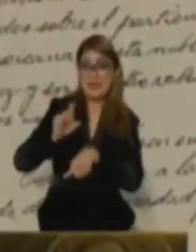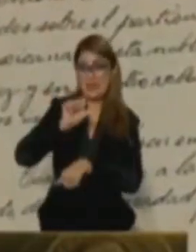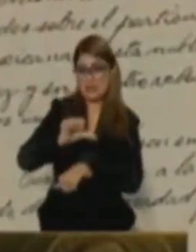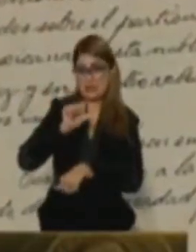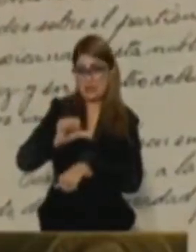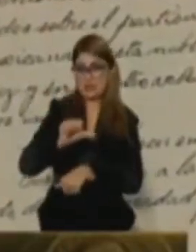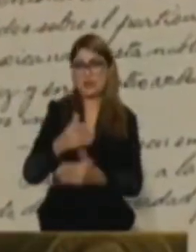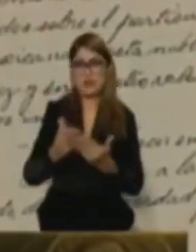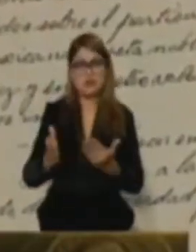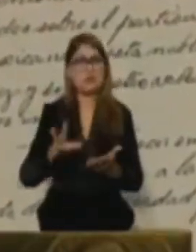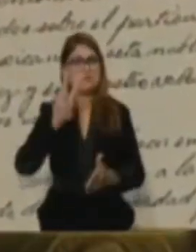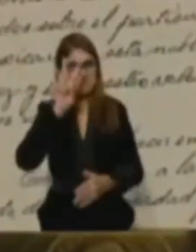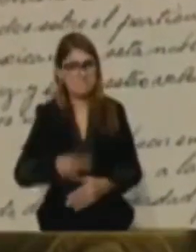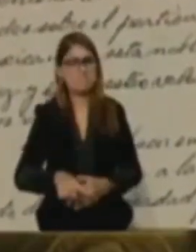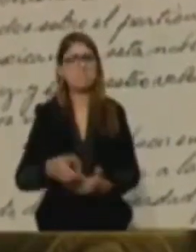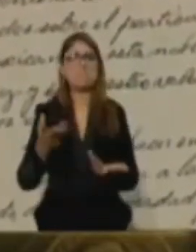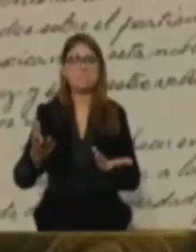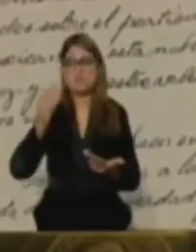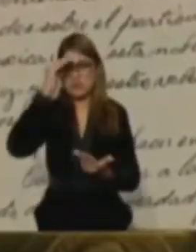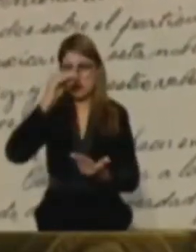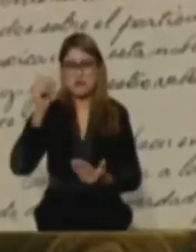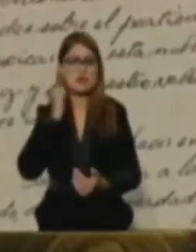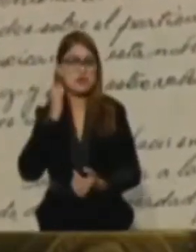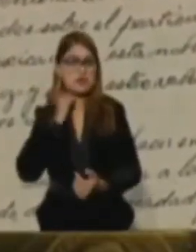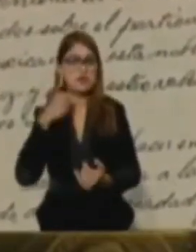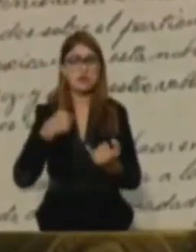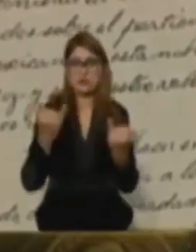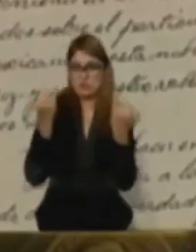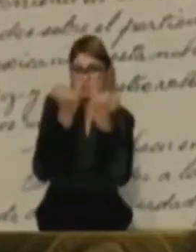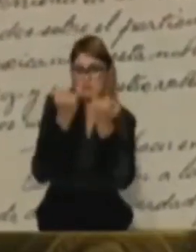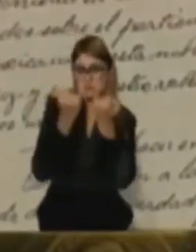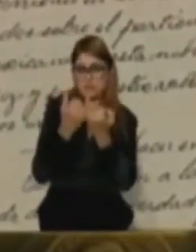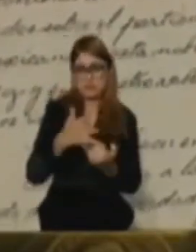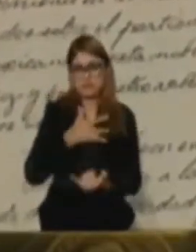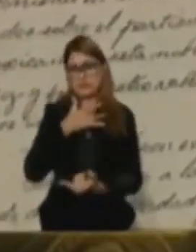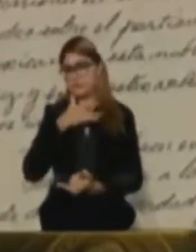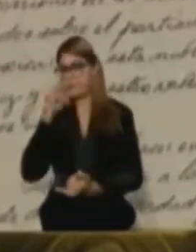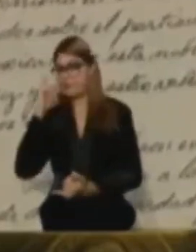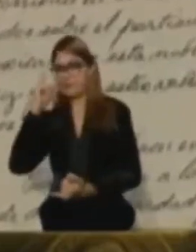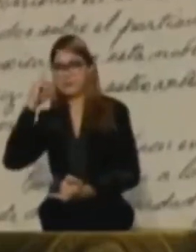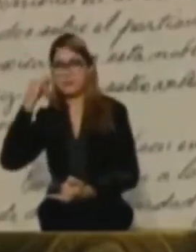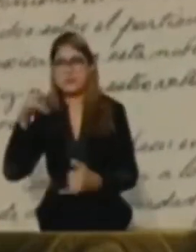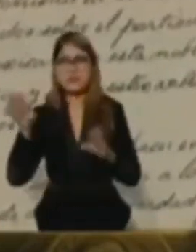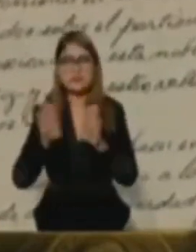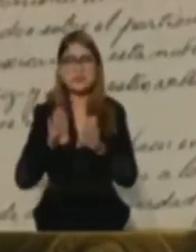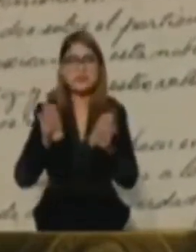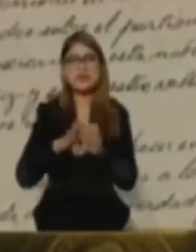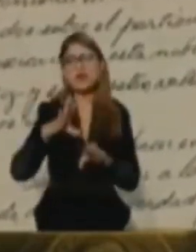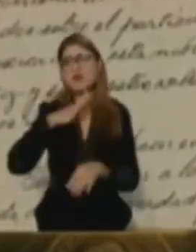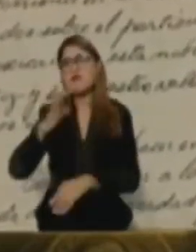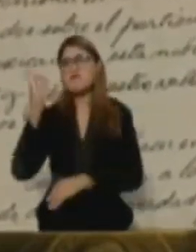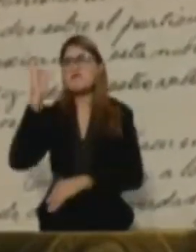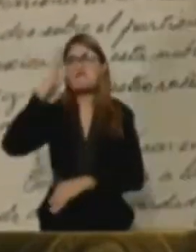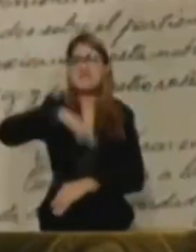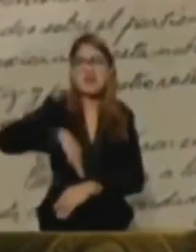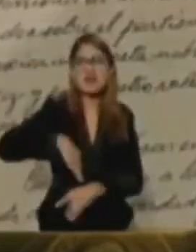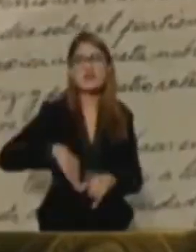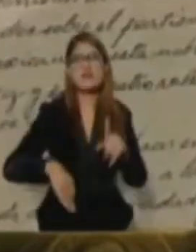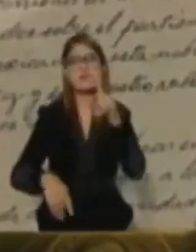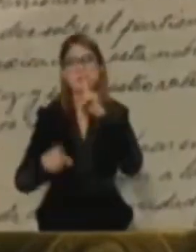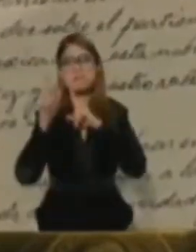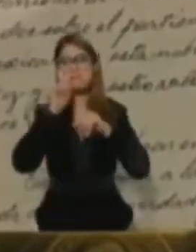Indudablemente, señores senadores, que lo mismo que a mí, os ha llenado de indignación el cúmulo de falsedades que encierra ese